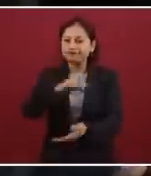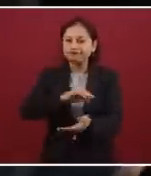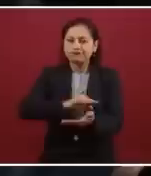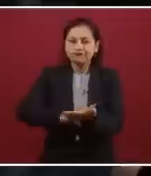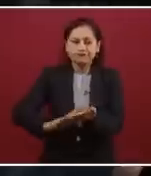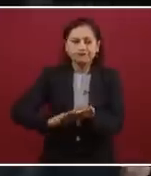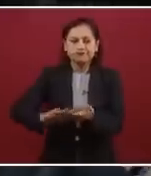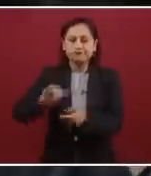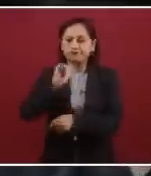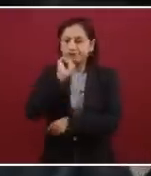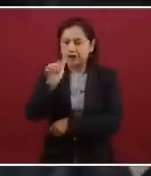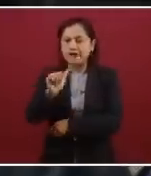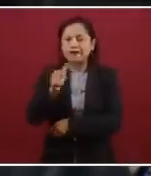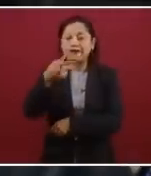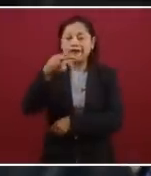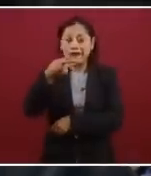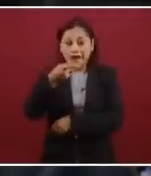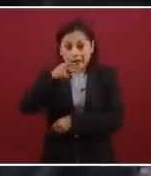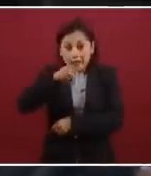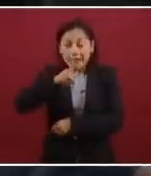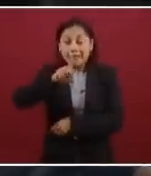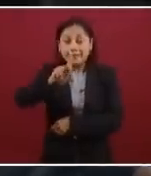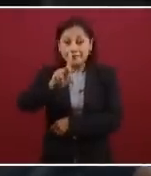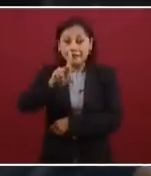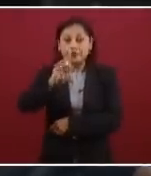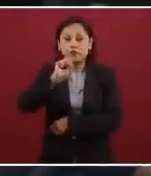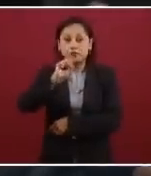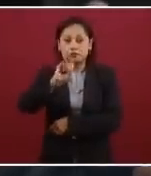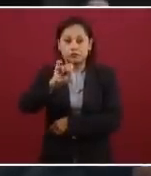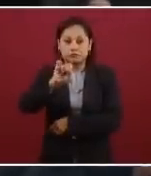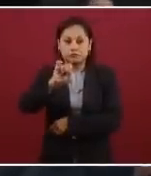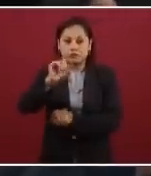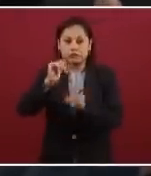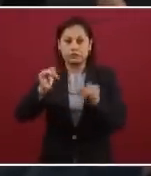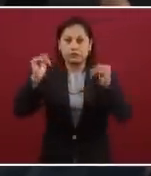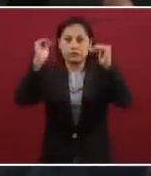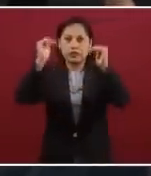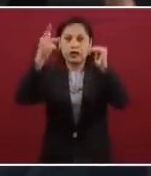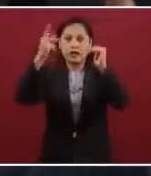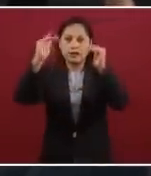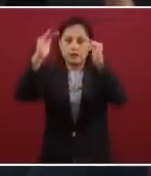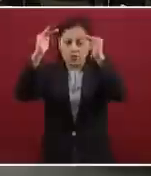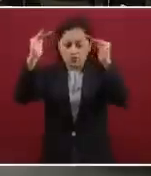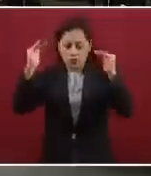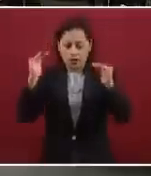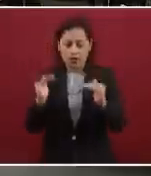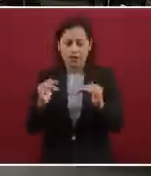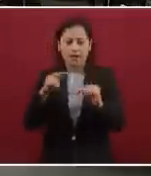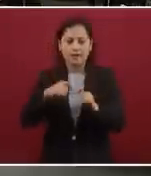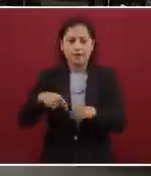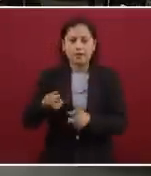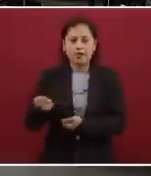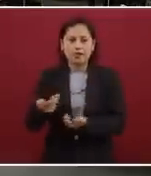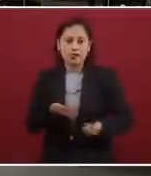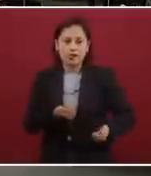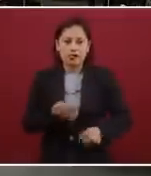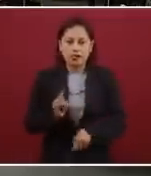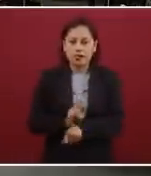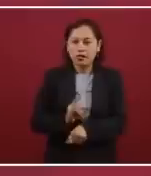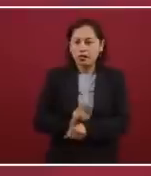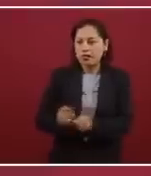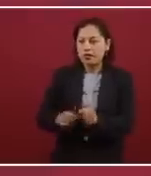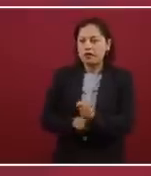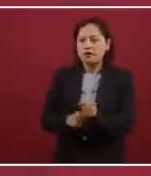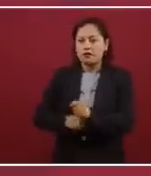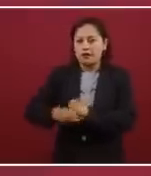hablado aquí, pero son, digamos, los que están abajo, los despachadores, sí, los que se están prestando, sí, a esta situación. Sí, tenemos ese problema, es que en todo